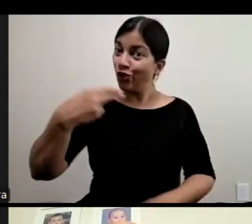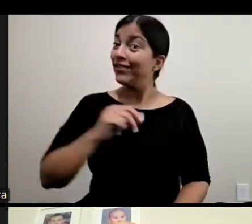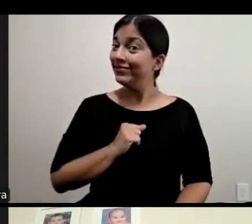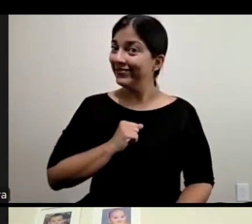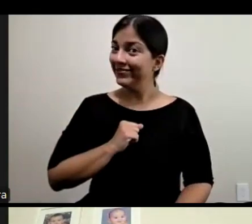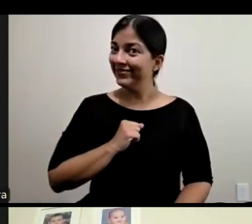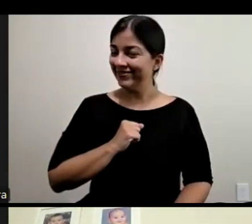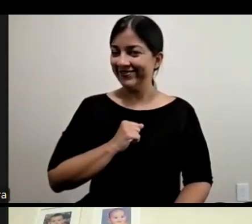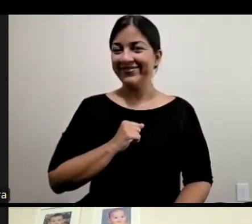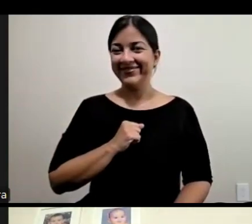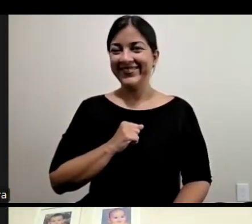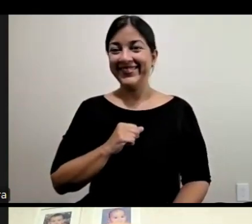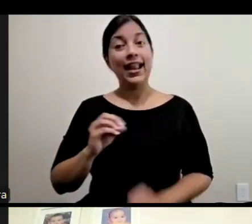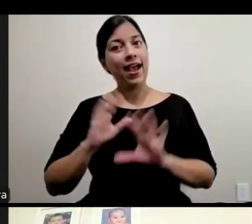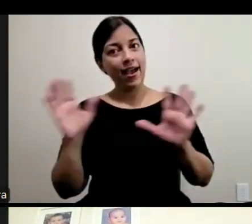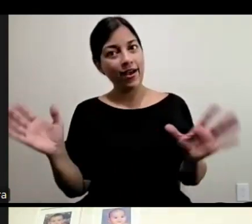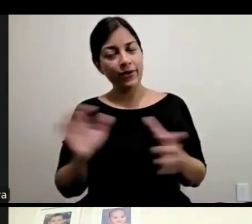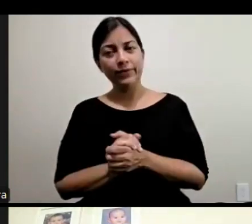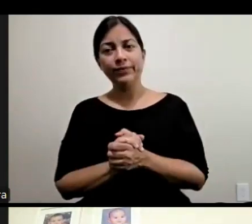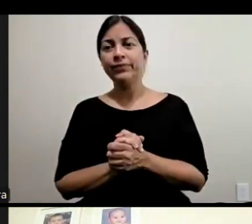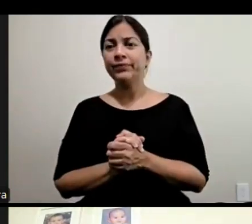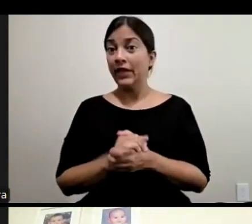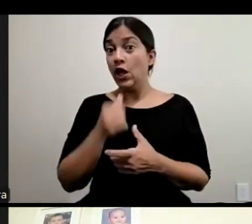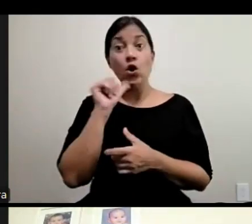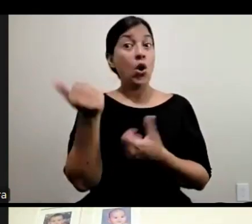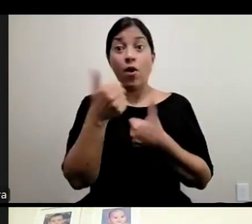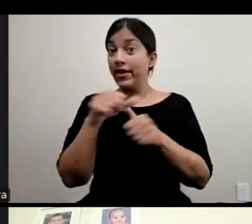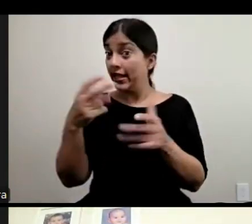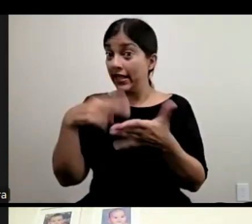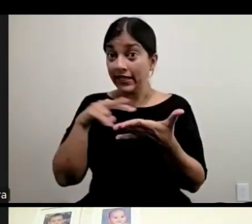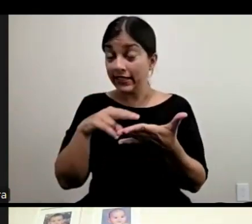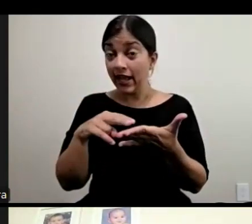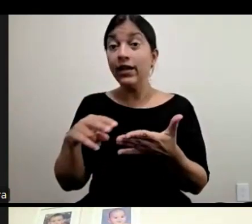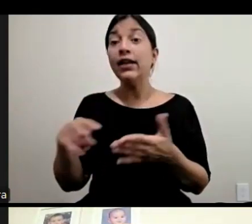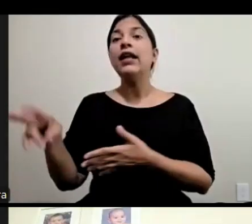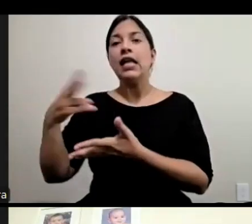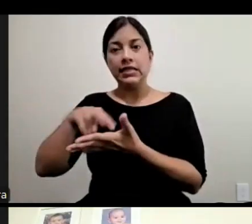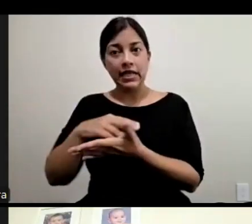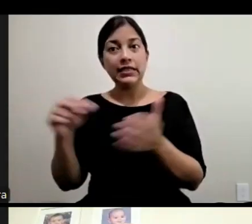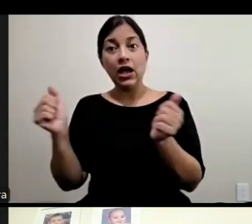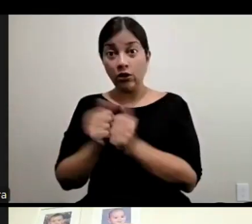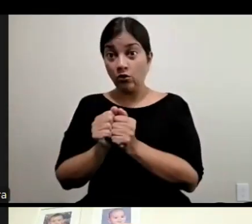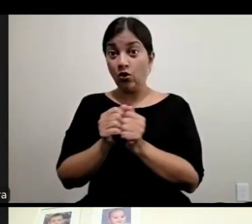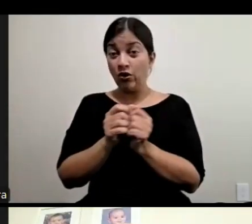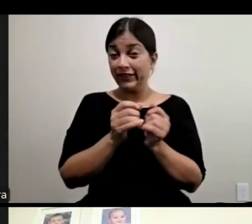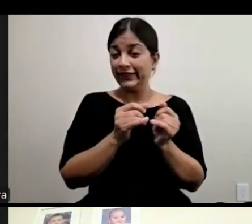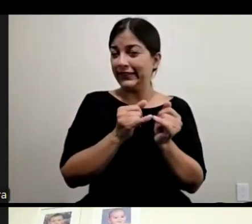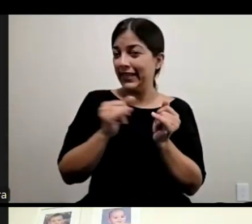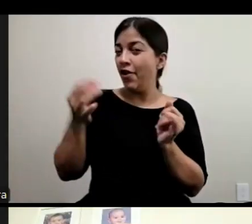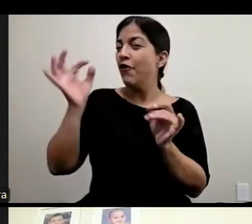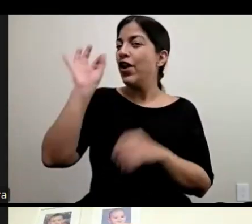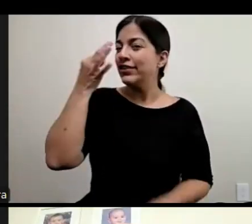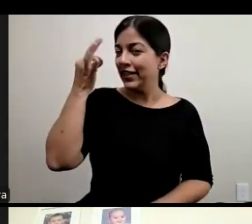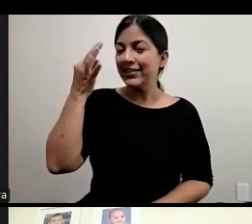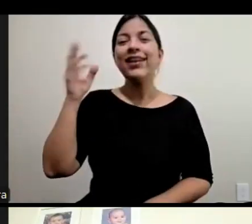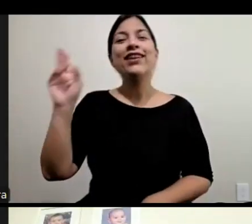Claro. Y no solamente cualquier danza, es la danza con la línea francesa, ¿no? El estilo noble